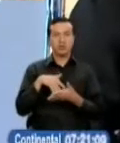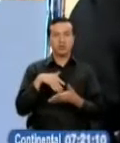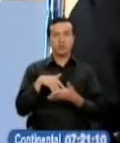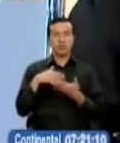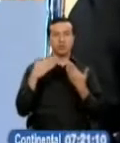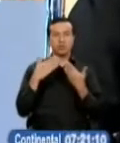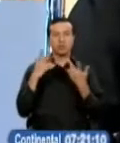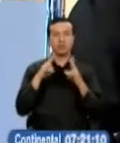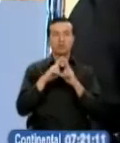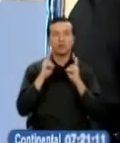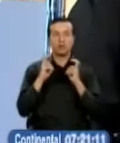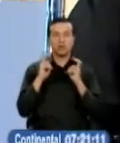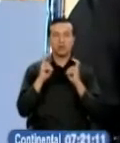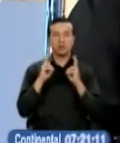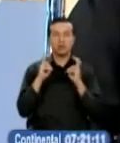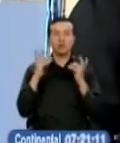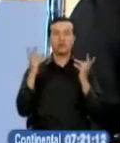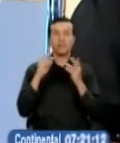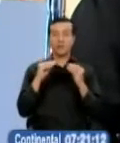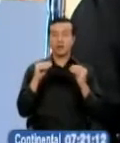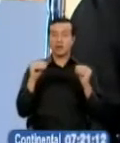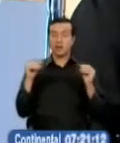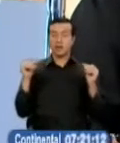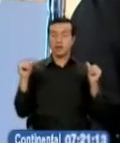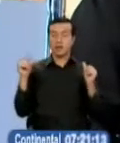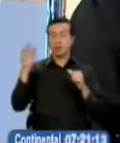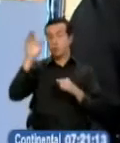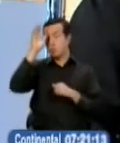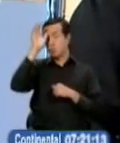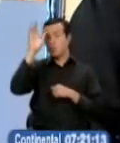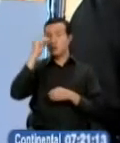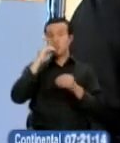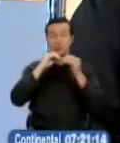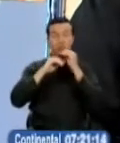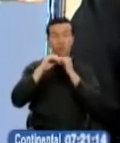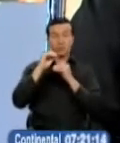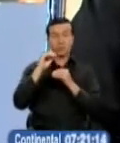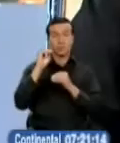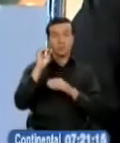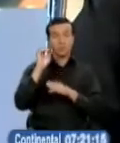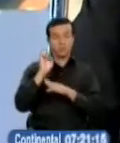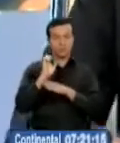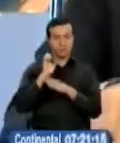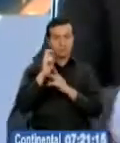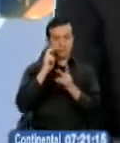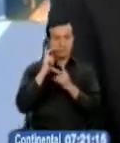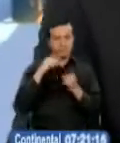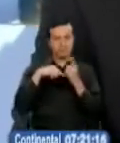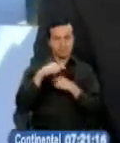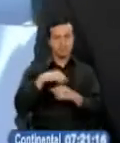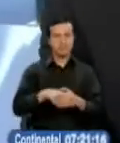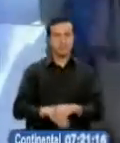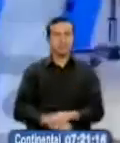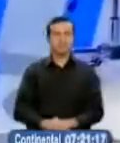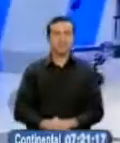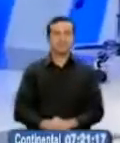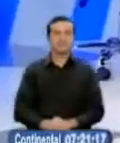hablar el salto de la calidad en la cultura gastronómica nacional. Venimos de inmediato.